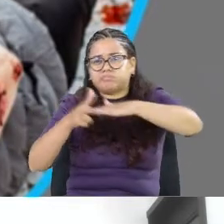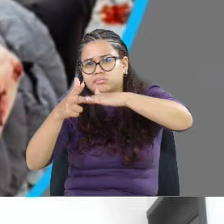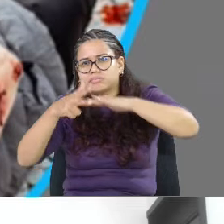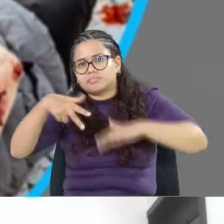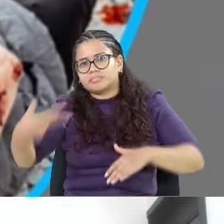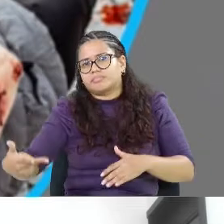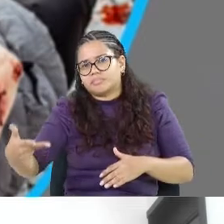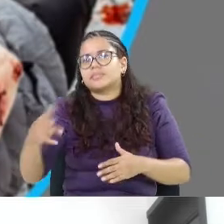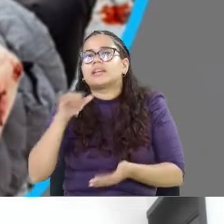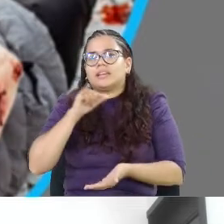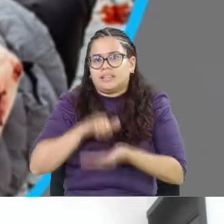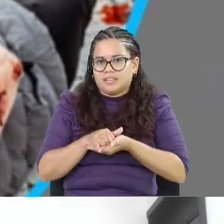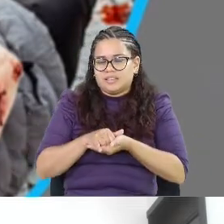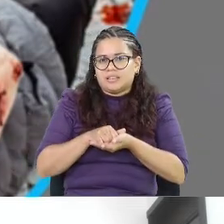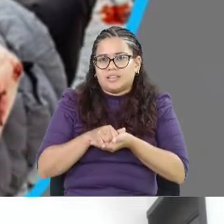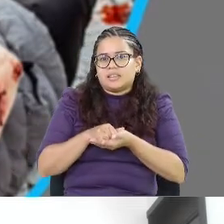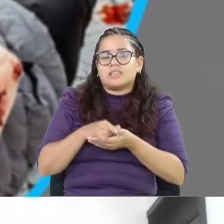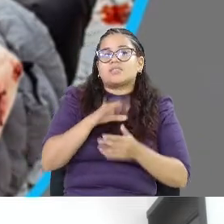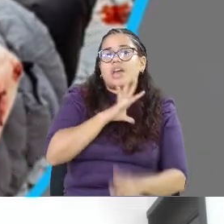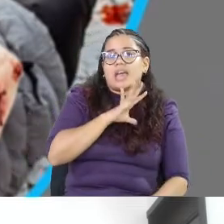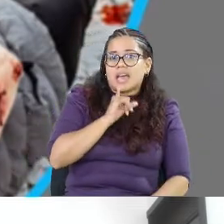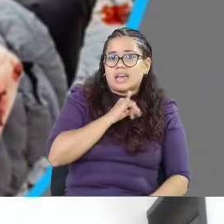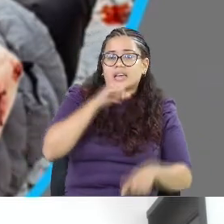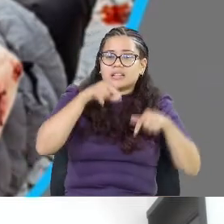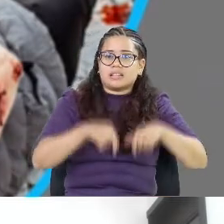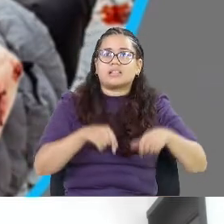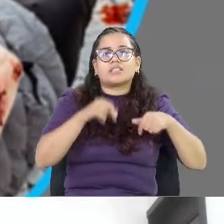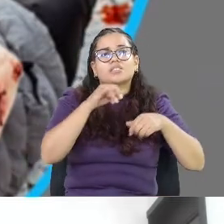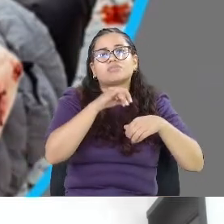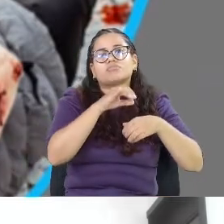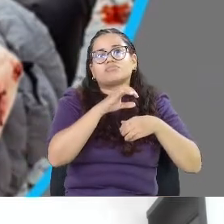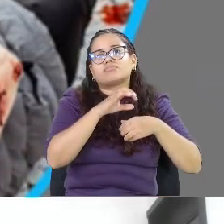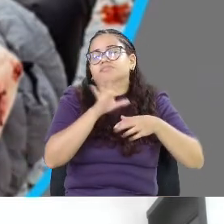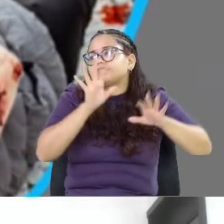sufren las diferentes eh,